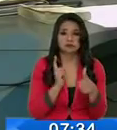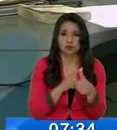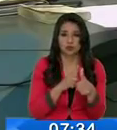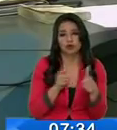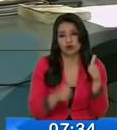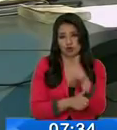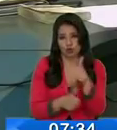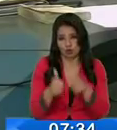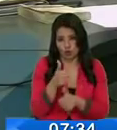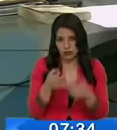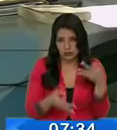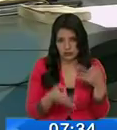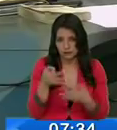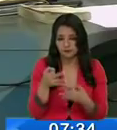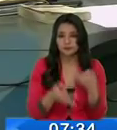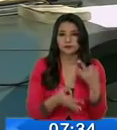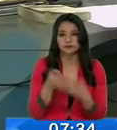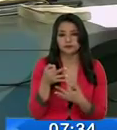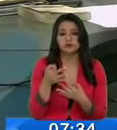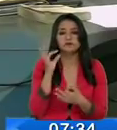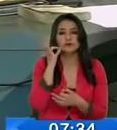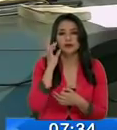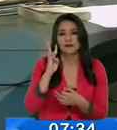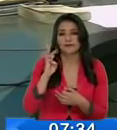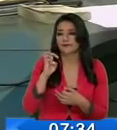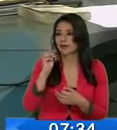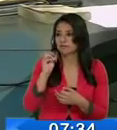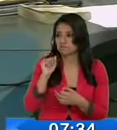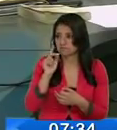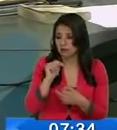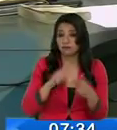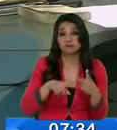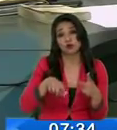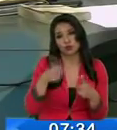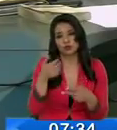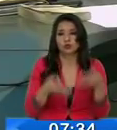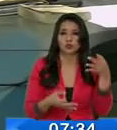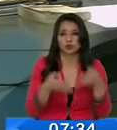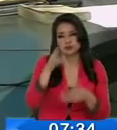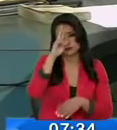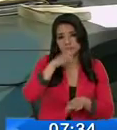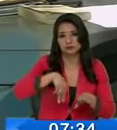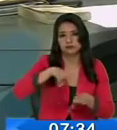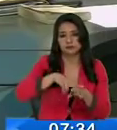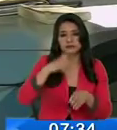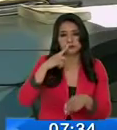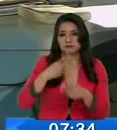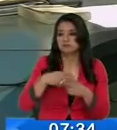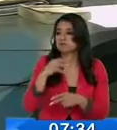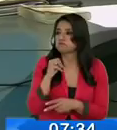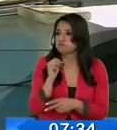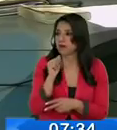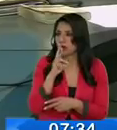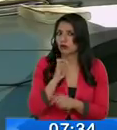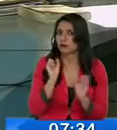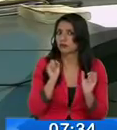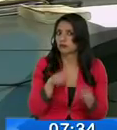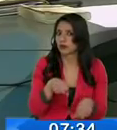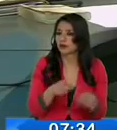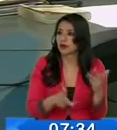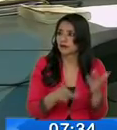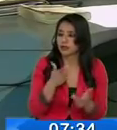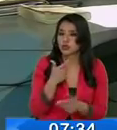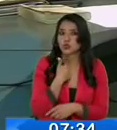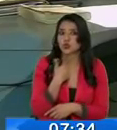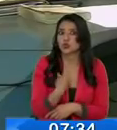juez Vilman Terán y el juez nacional Marco Rodríguez, muchos de los cuales pudieran estar con un pie en